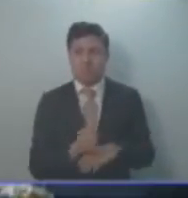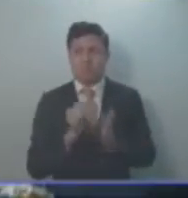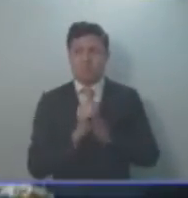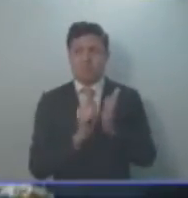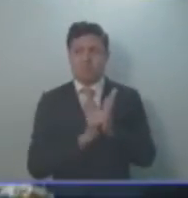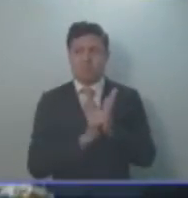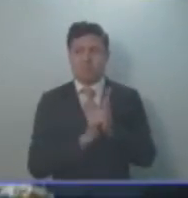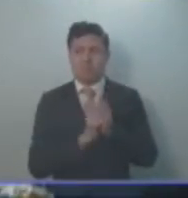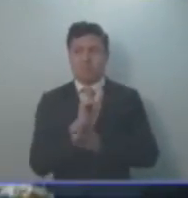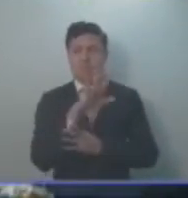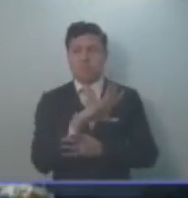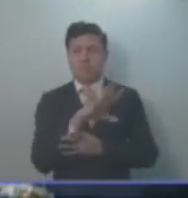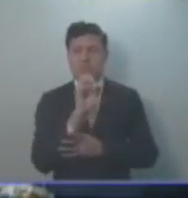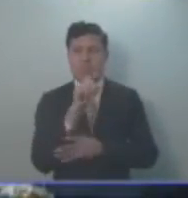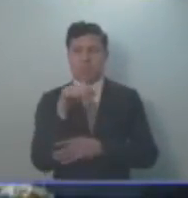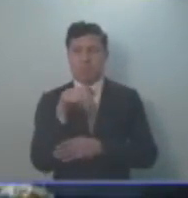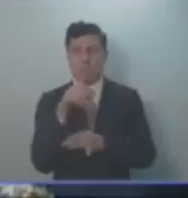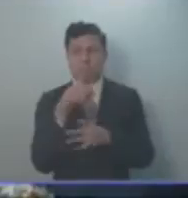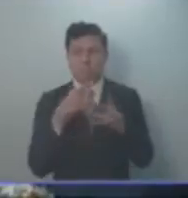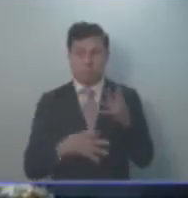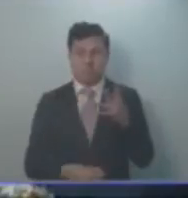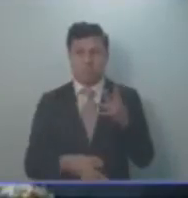artículo 50 de este código.